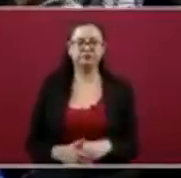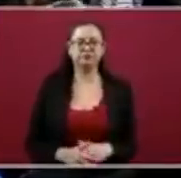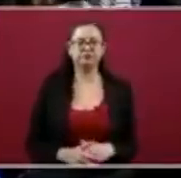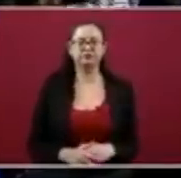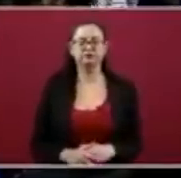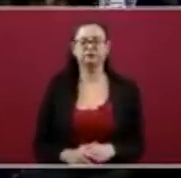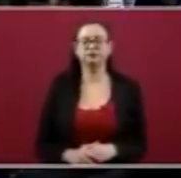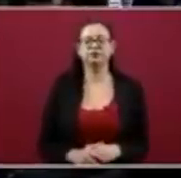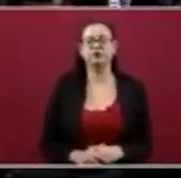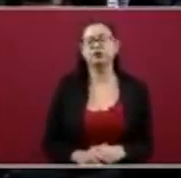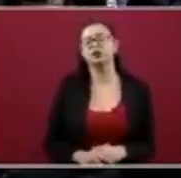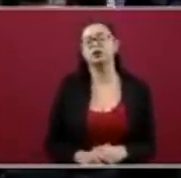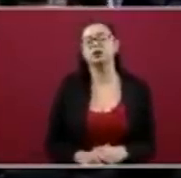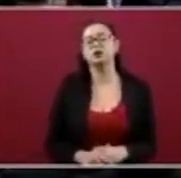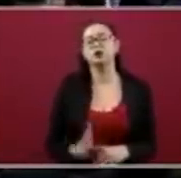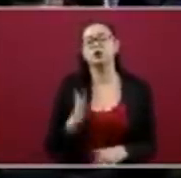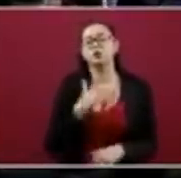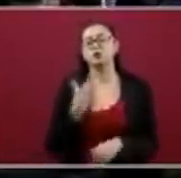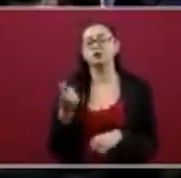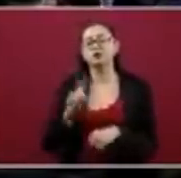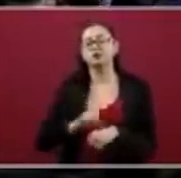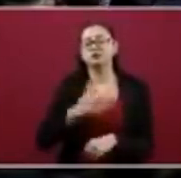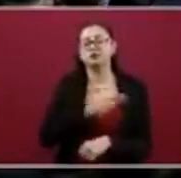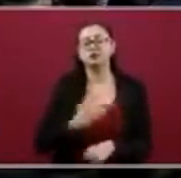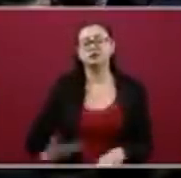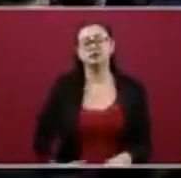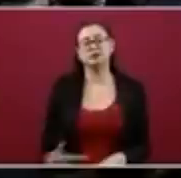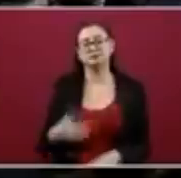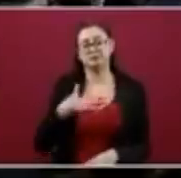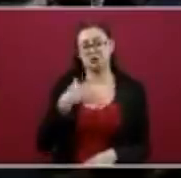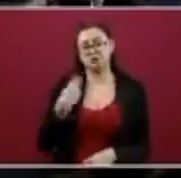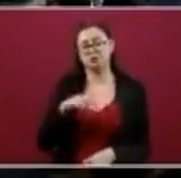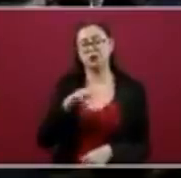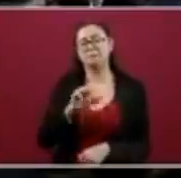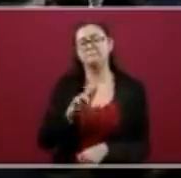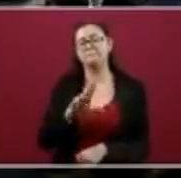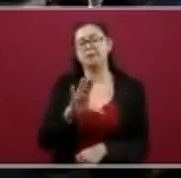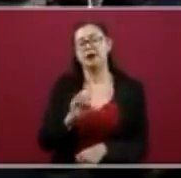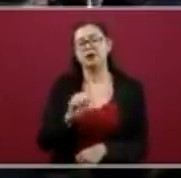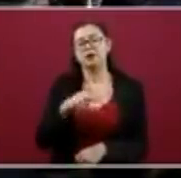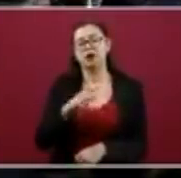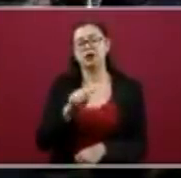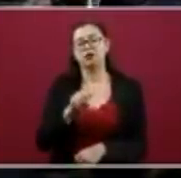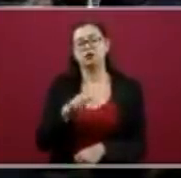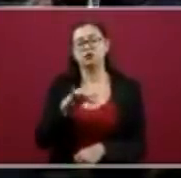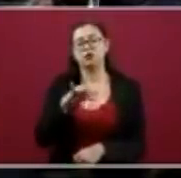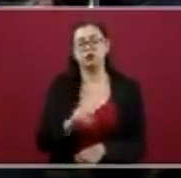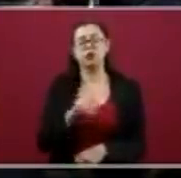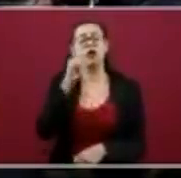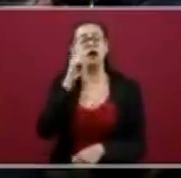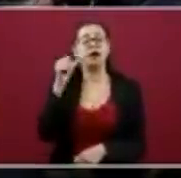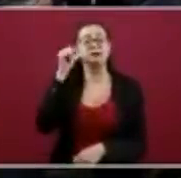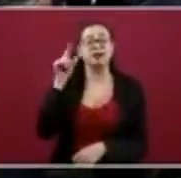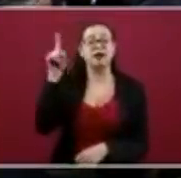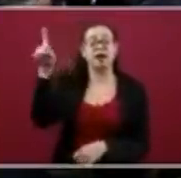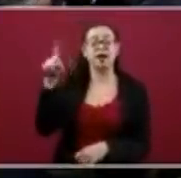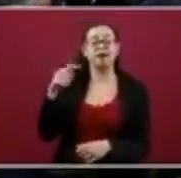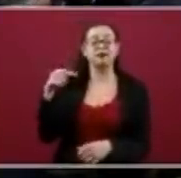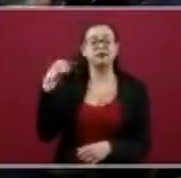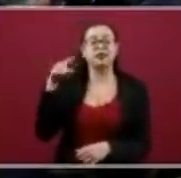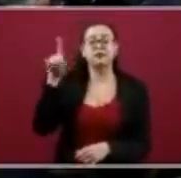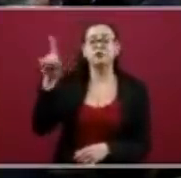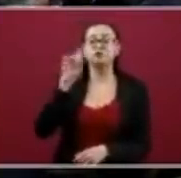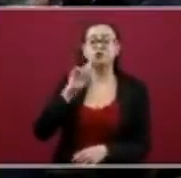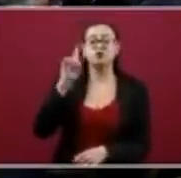Buenos días, presidente. Marco Antonio Aguilar, de Eje Central. Ayer, una diputada del PRI de Tabasco, Soraya Pérez